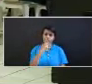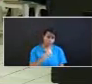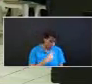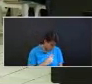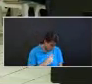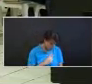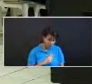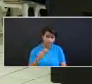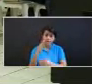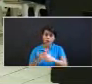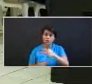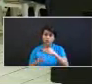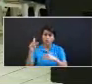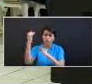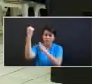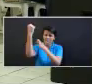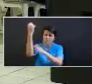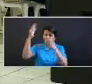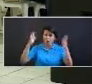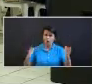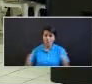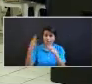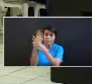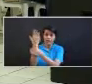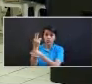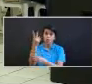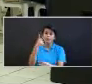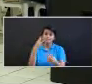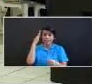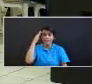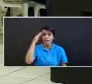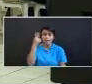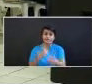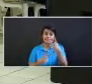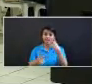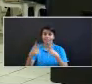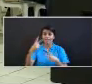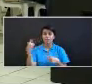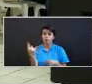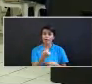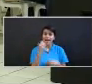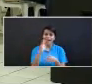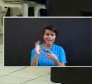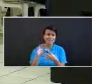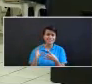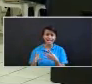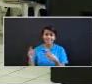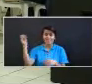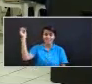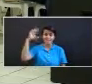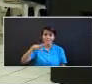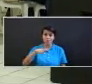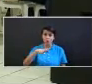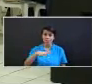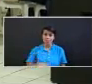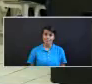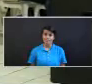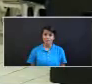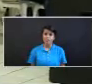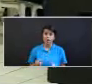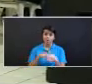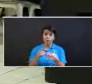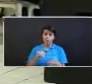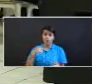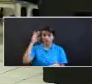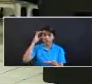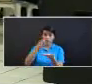tu poderosa mano, sabiendo que de ti me traerá toda clase de bendiciones. Cuando yo creo